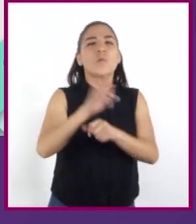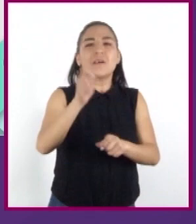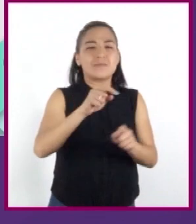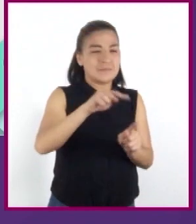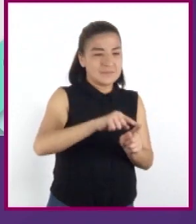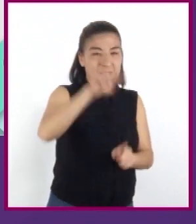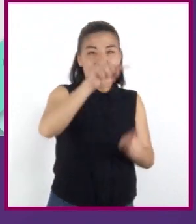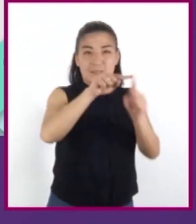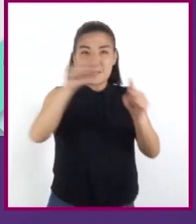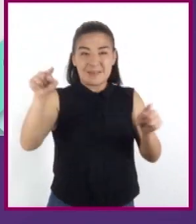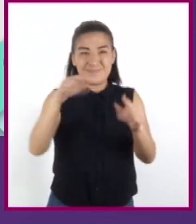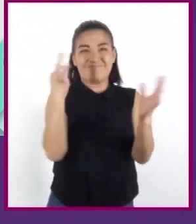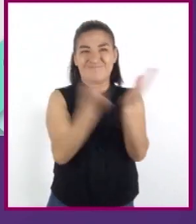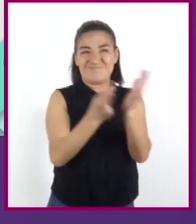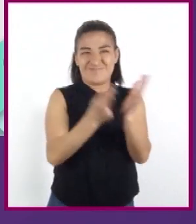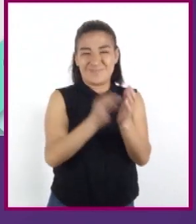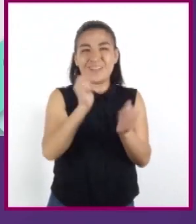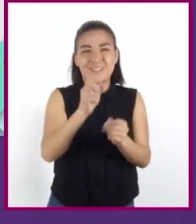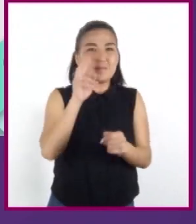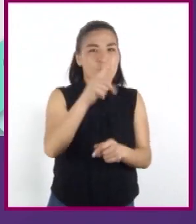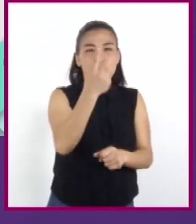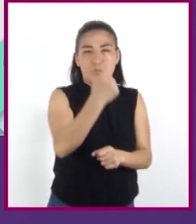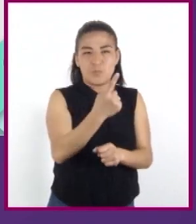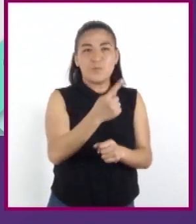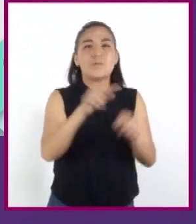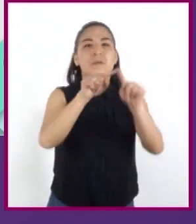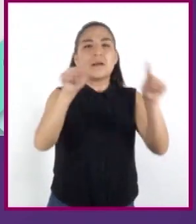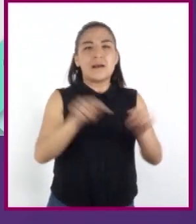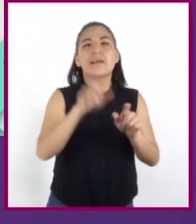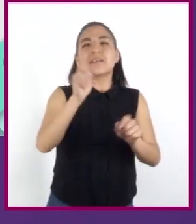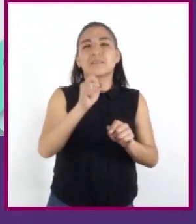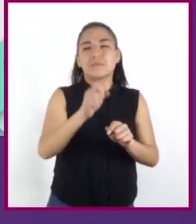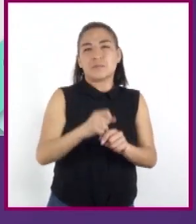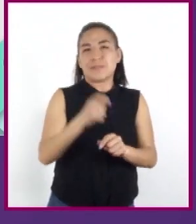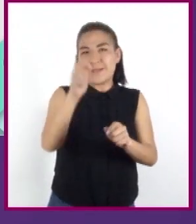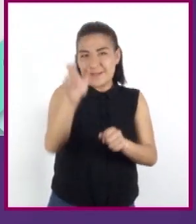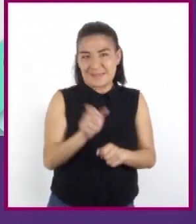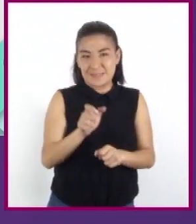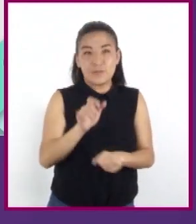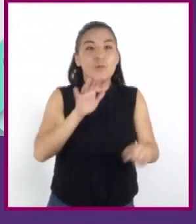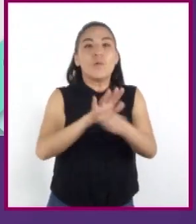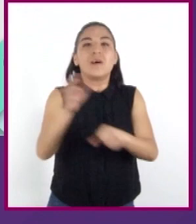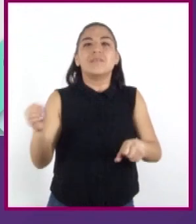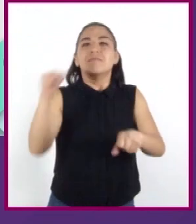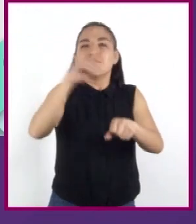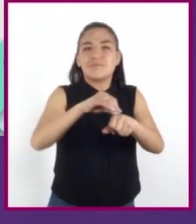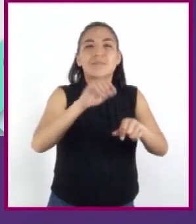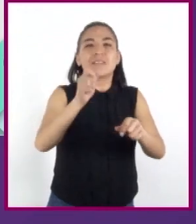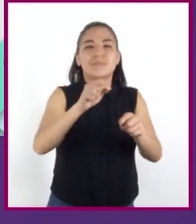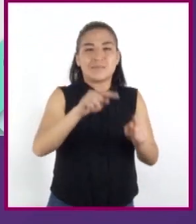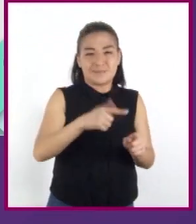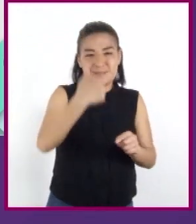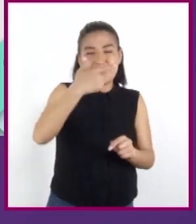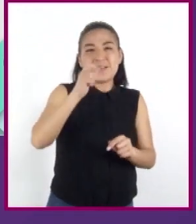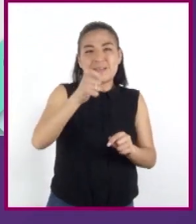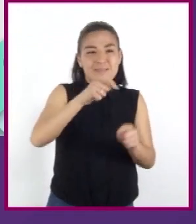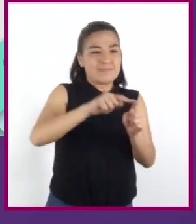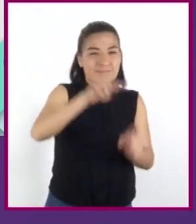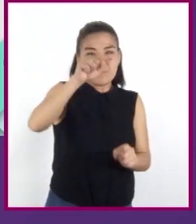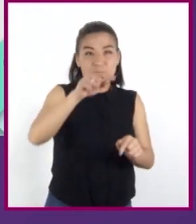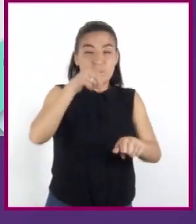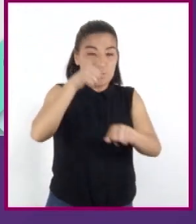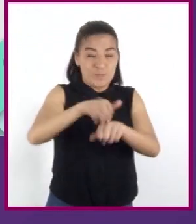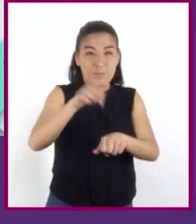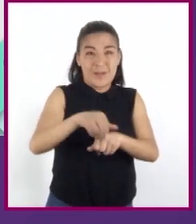rectángulo en la lámina 1 tiene longitud X. Solo falta agregar el valor de la base, que en la lámina